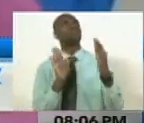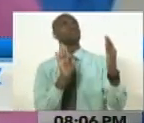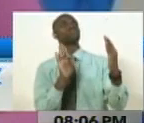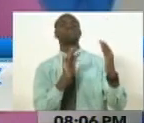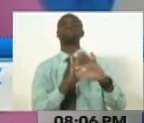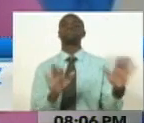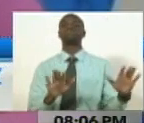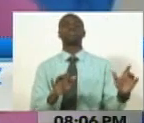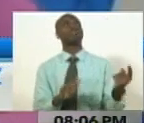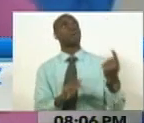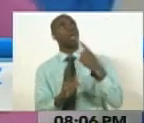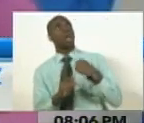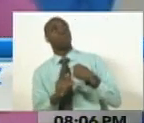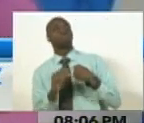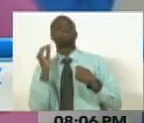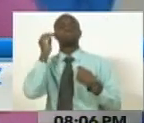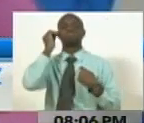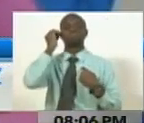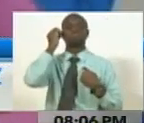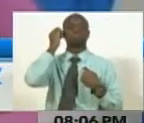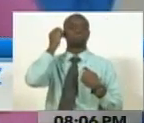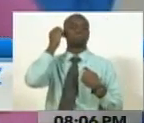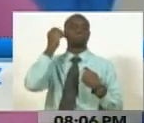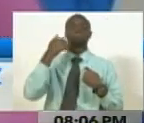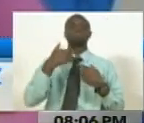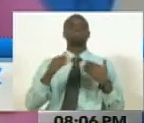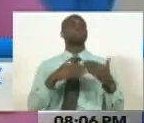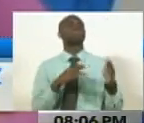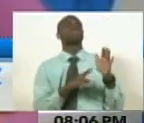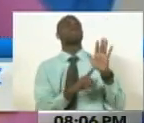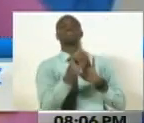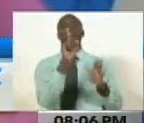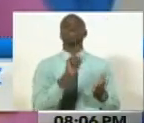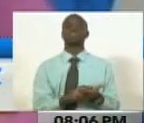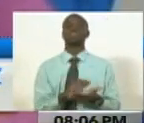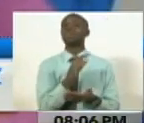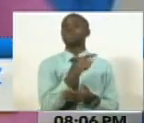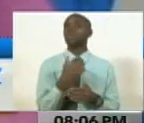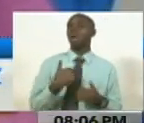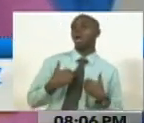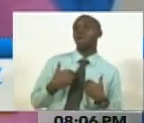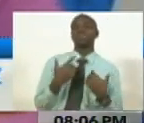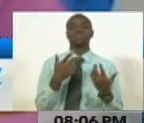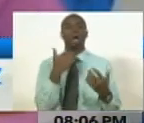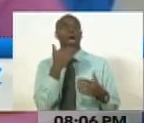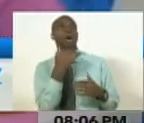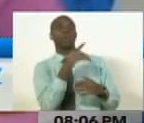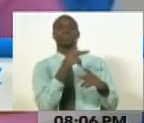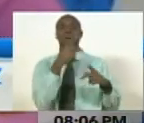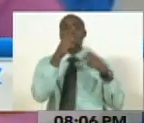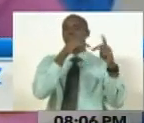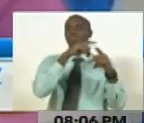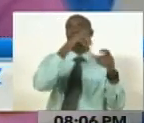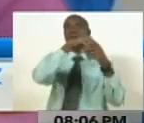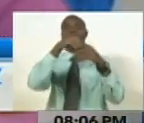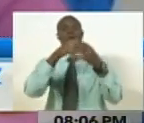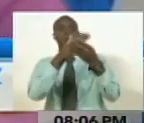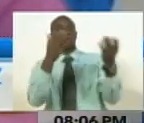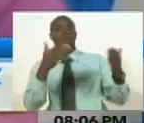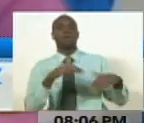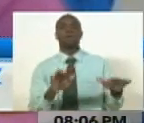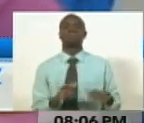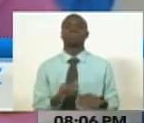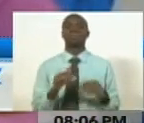y en llamarles. Tienen catadura política y política para